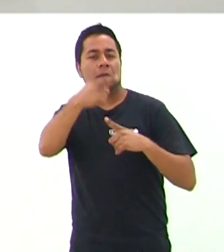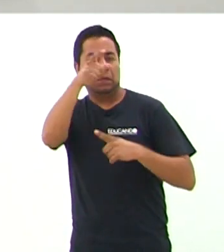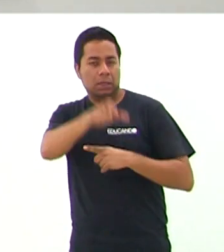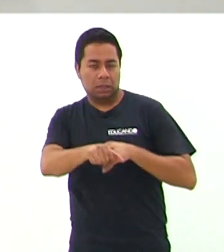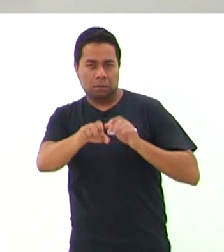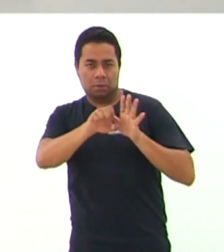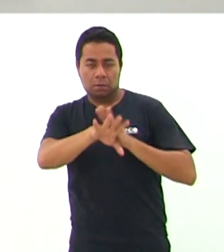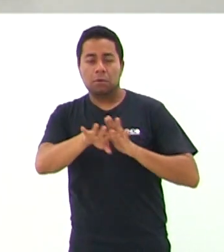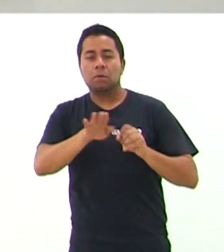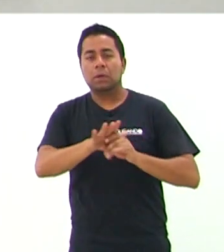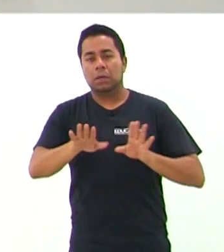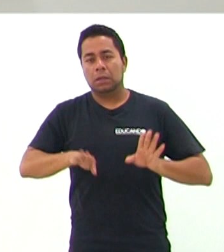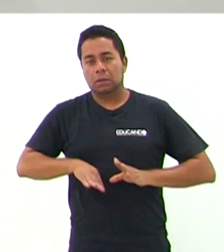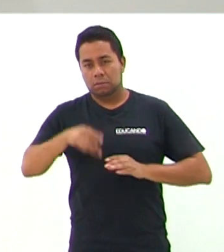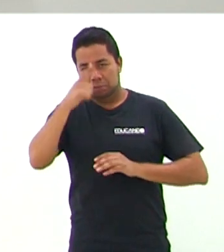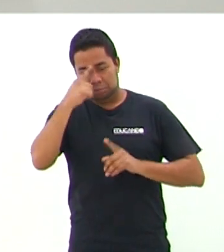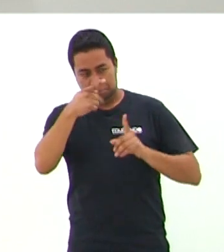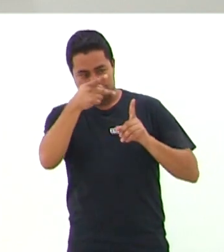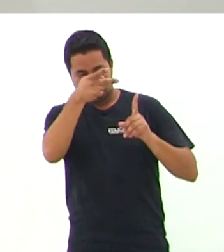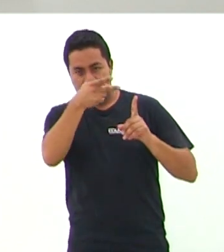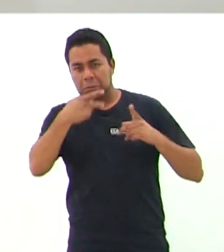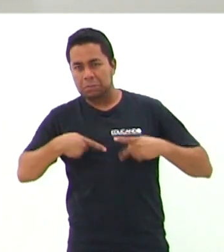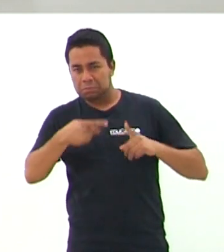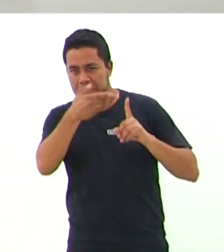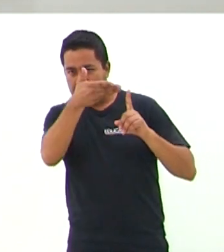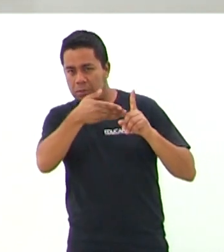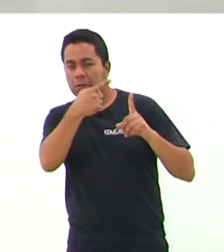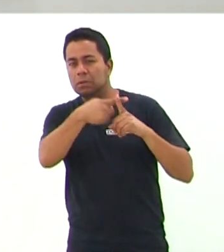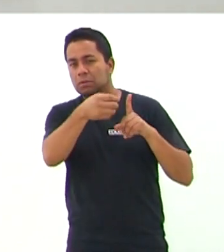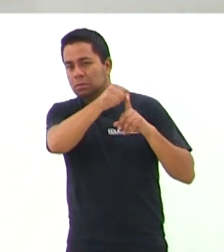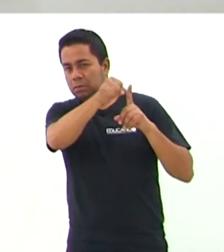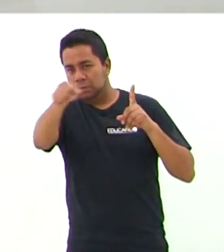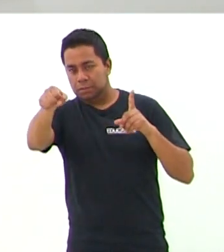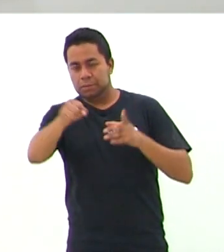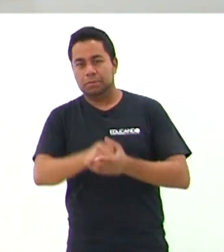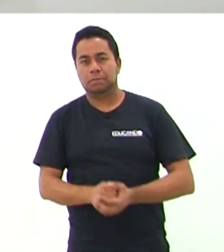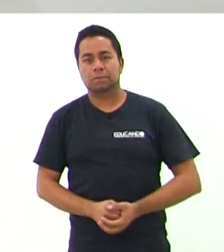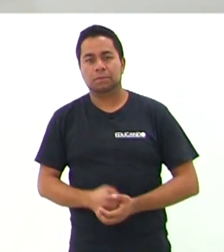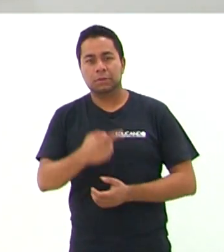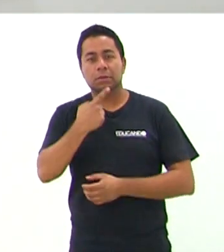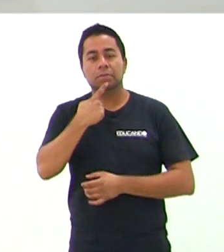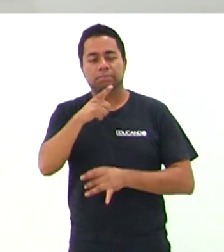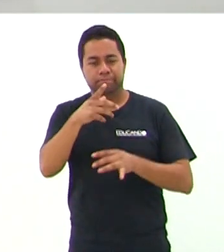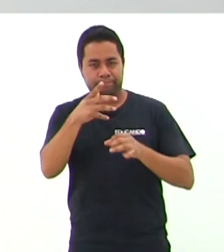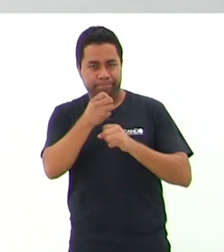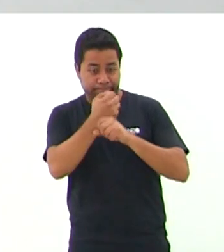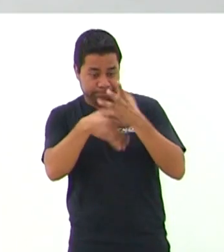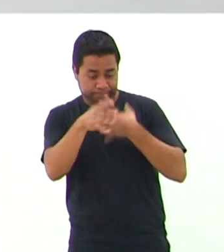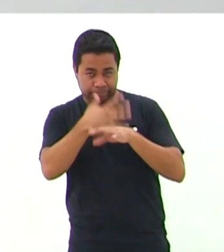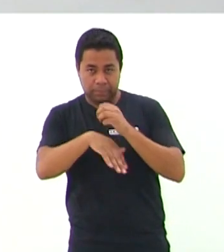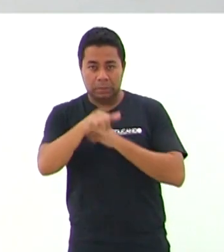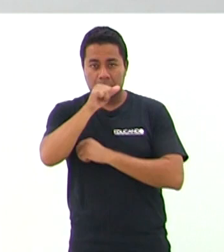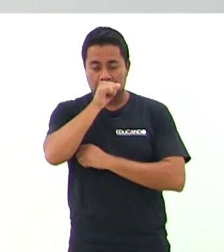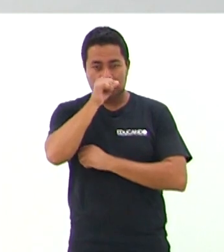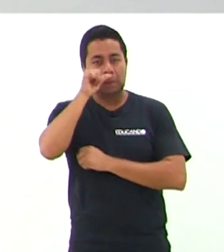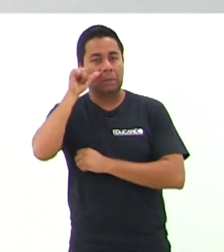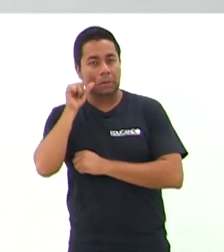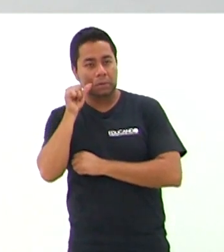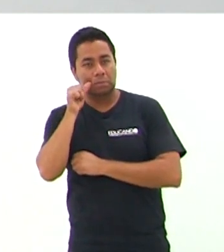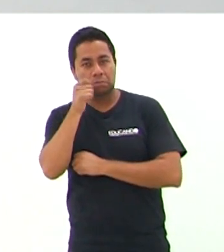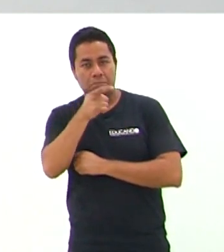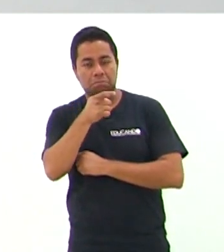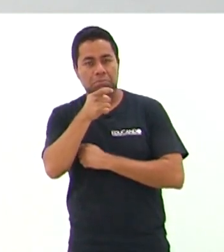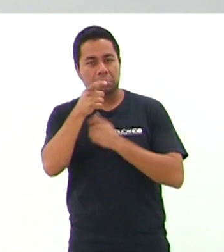son las características de nuestros sujetos. Dice así: Benito Juárez, una